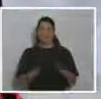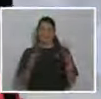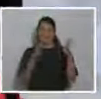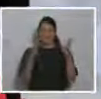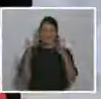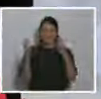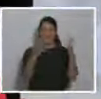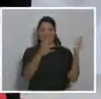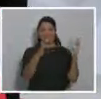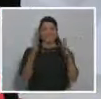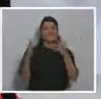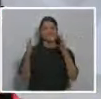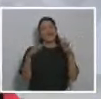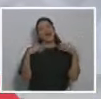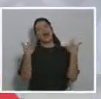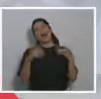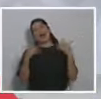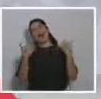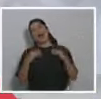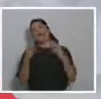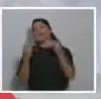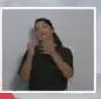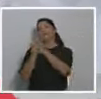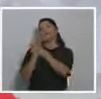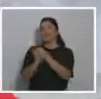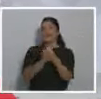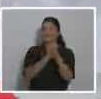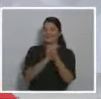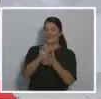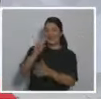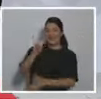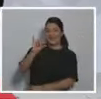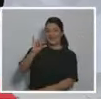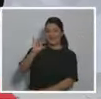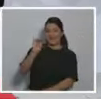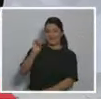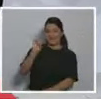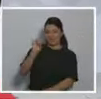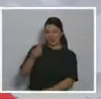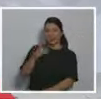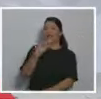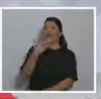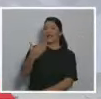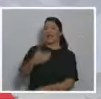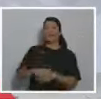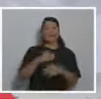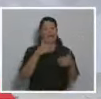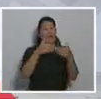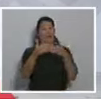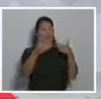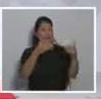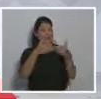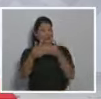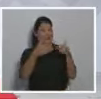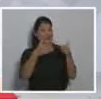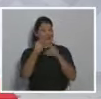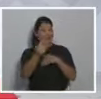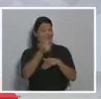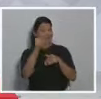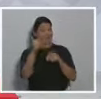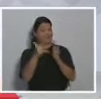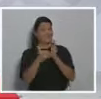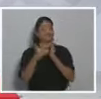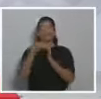¡400,000 colones! ¡Ay, ya, muchas ya, felicidades, don Víctor! Casi, casi, casi. Todo cerca,